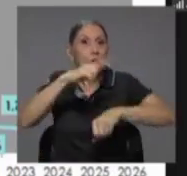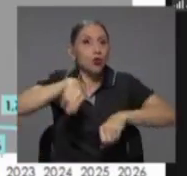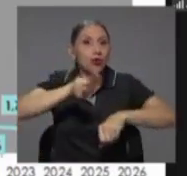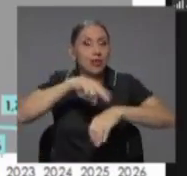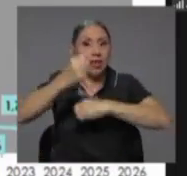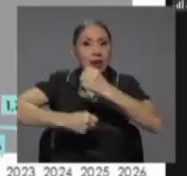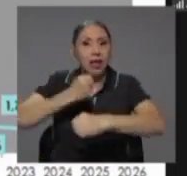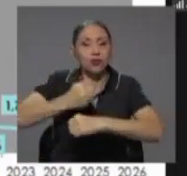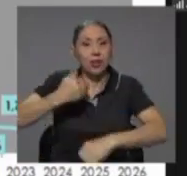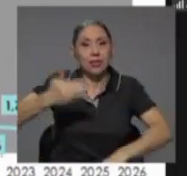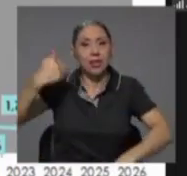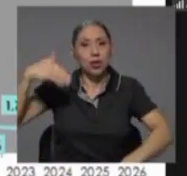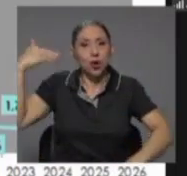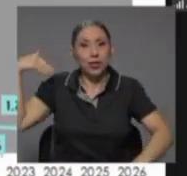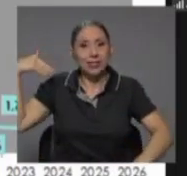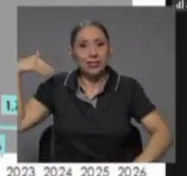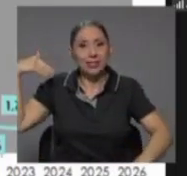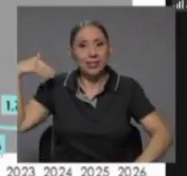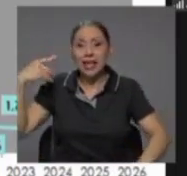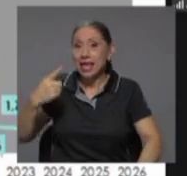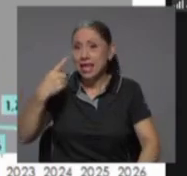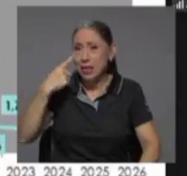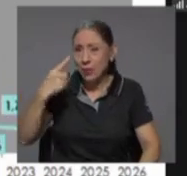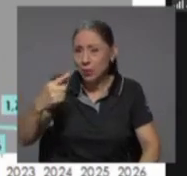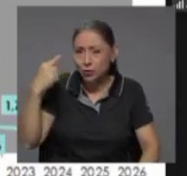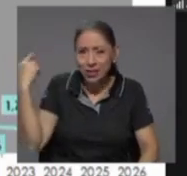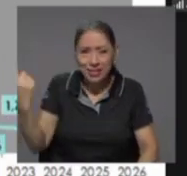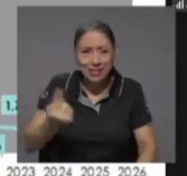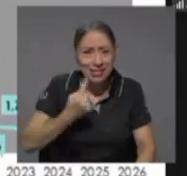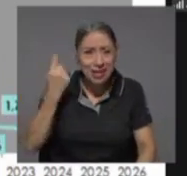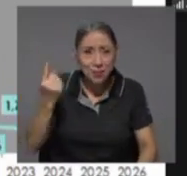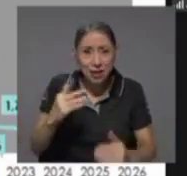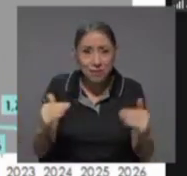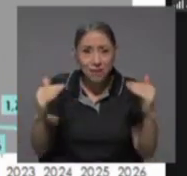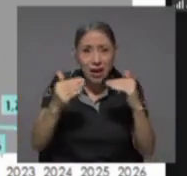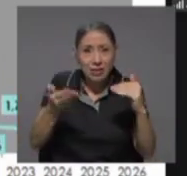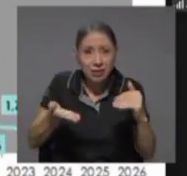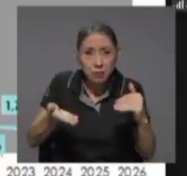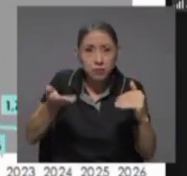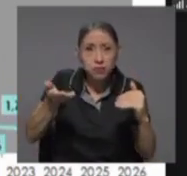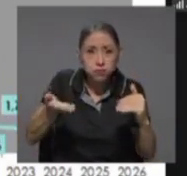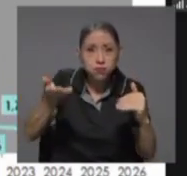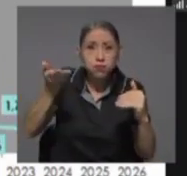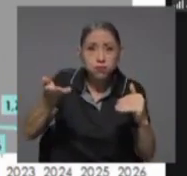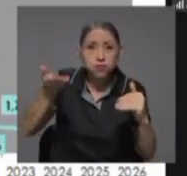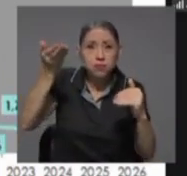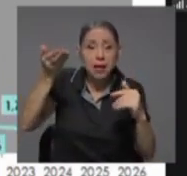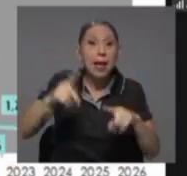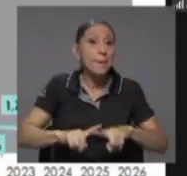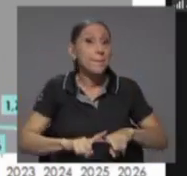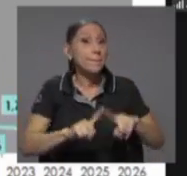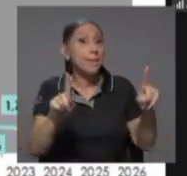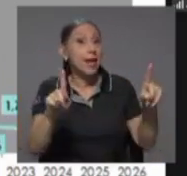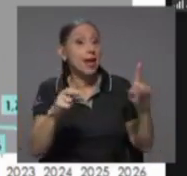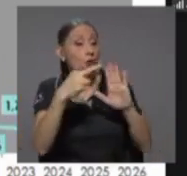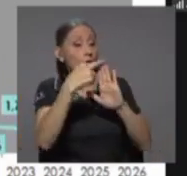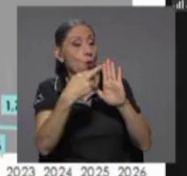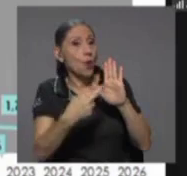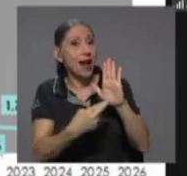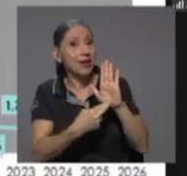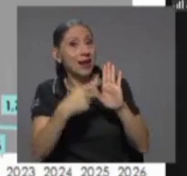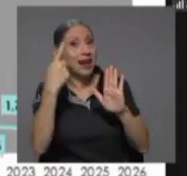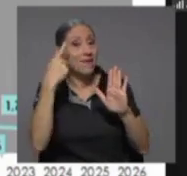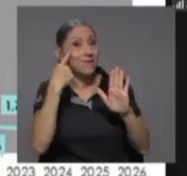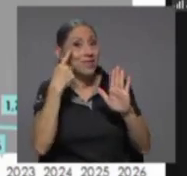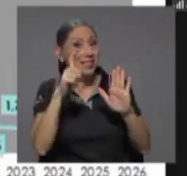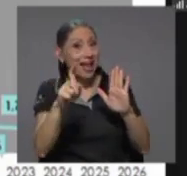que ha sido siempre a niveles muy altos. Pero como la regla fiscal, el tope se define con